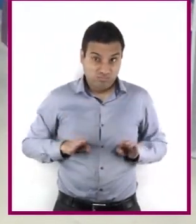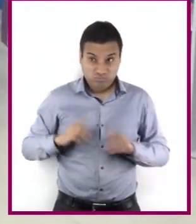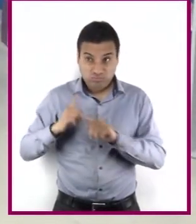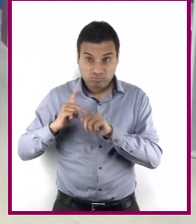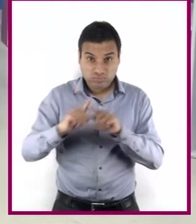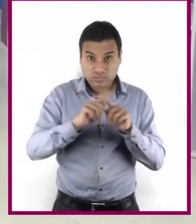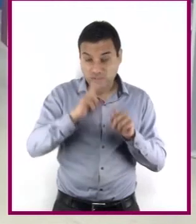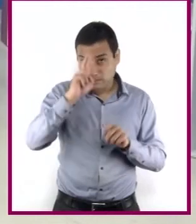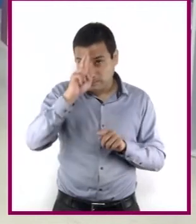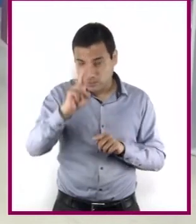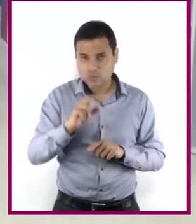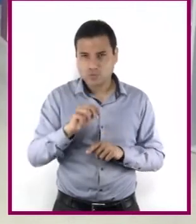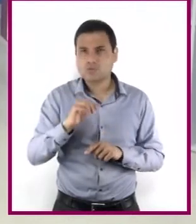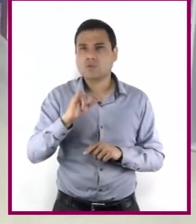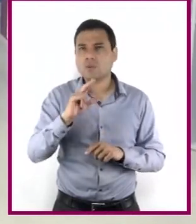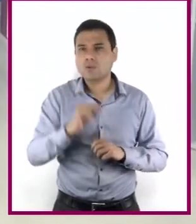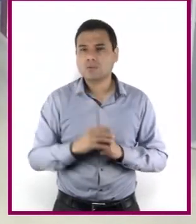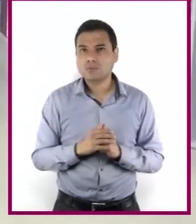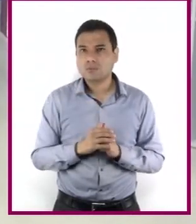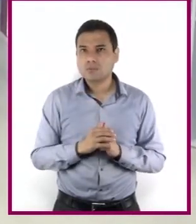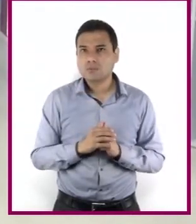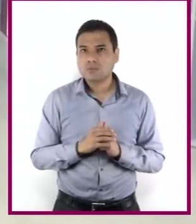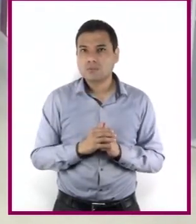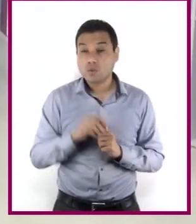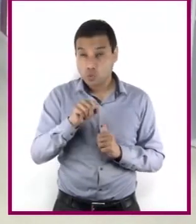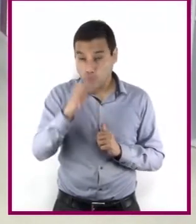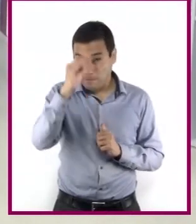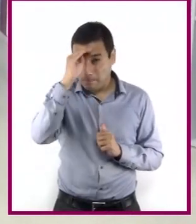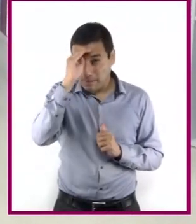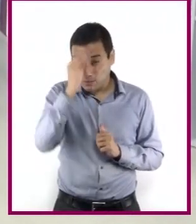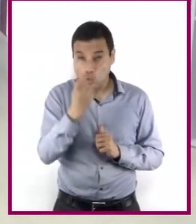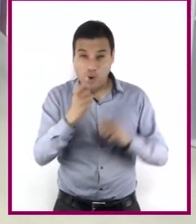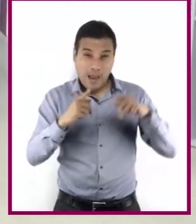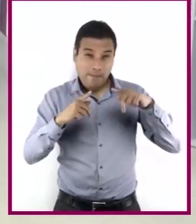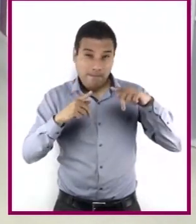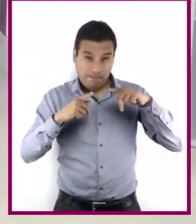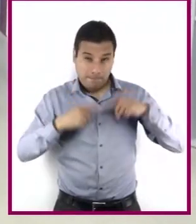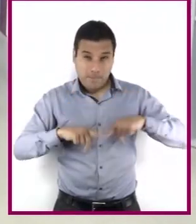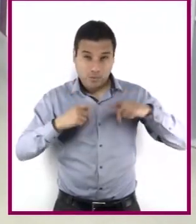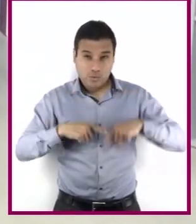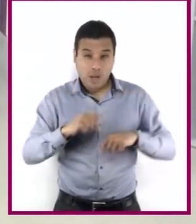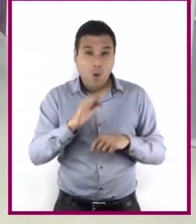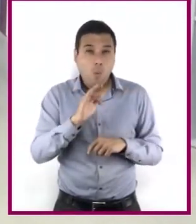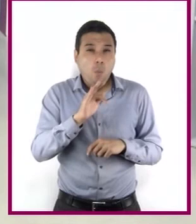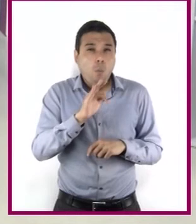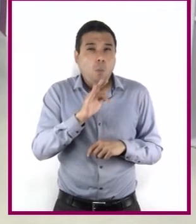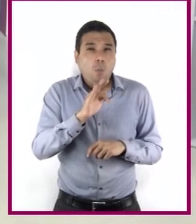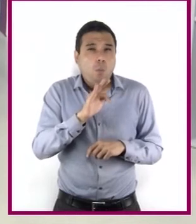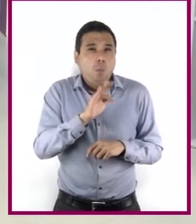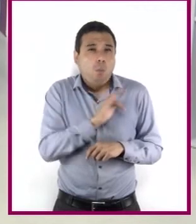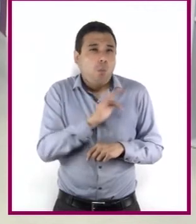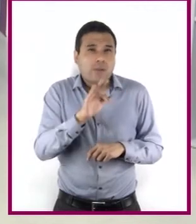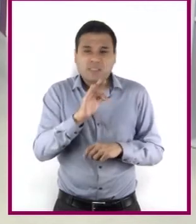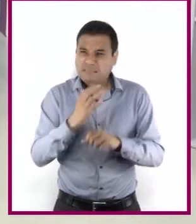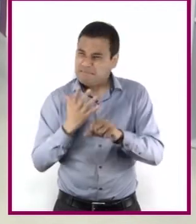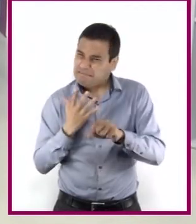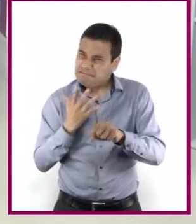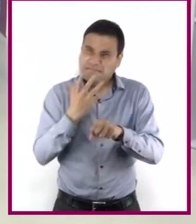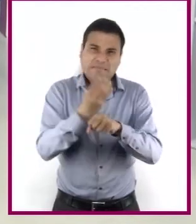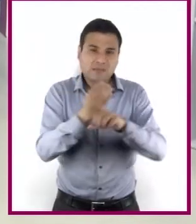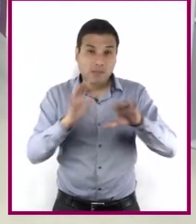compañeros? ¿Creen que una sola persona puede cambiar una situación de segregación de todo un